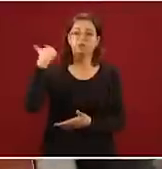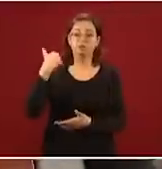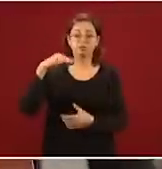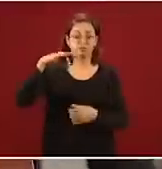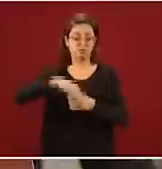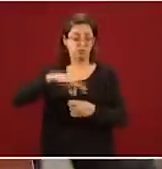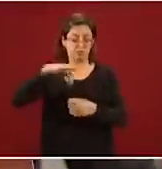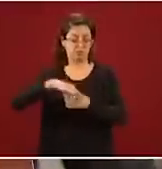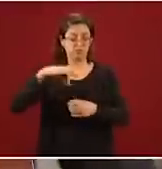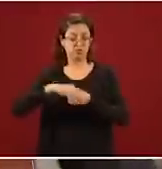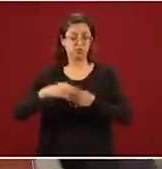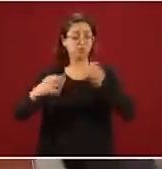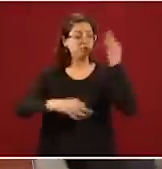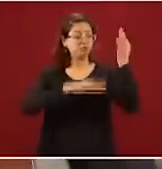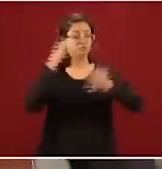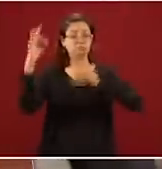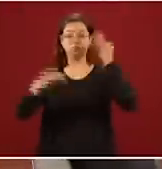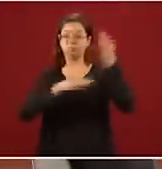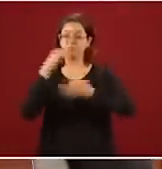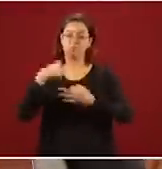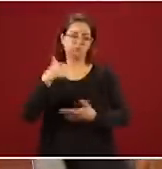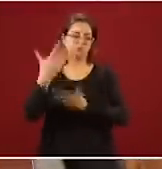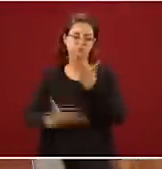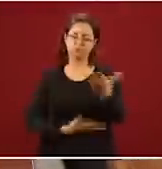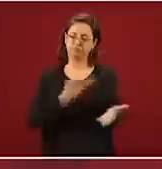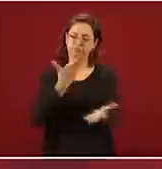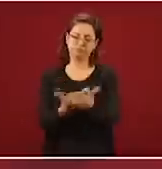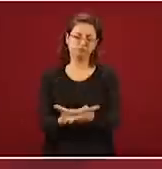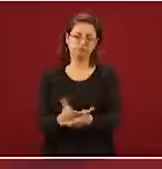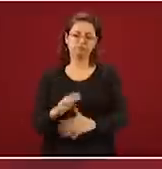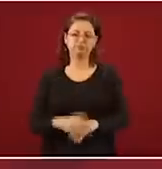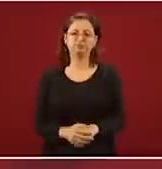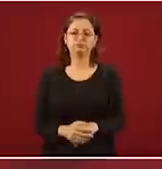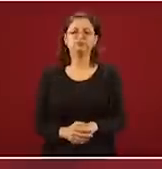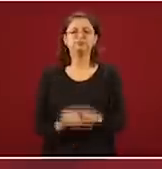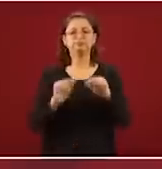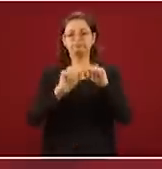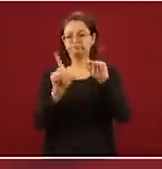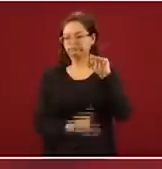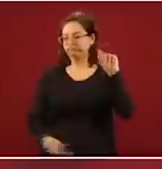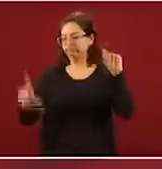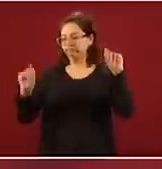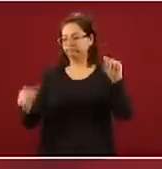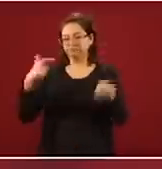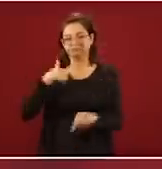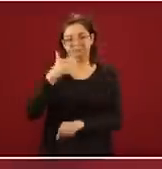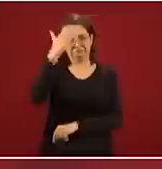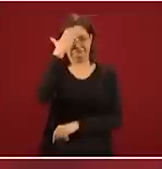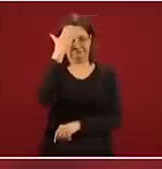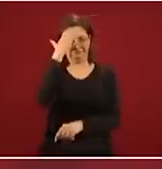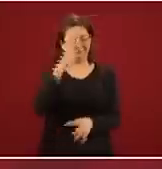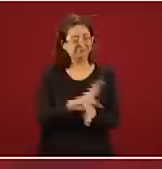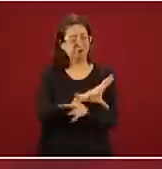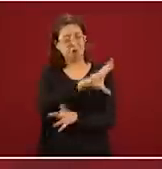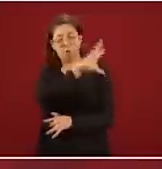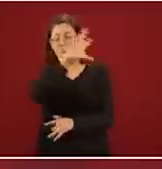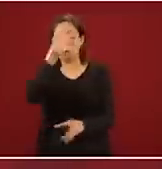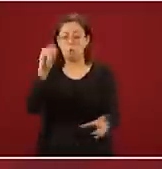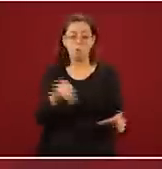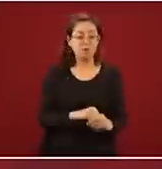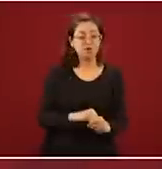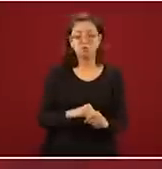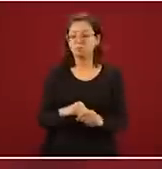planteé. Yo, que recorro todo el país, que conozco lo que sucede